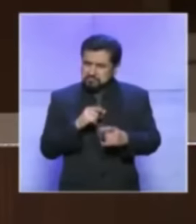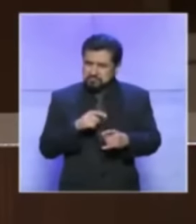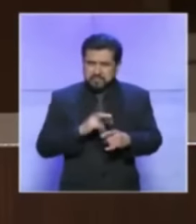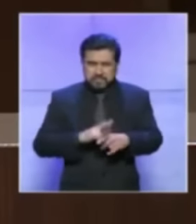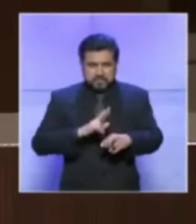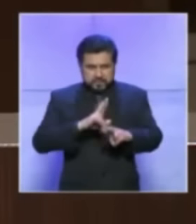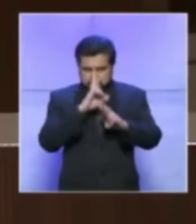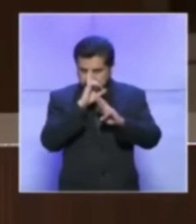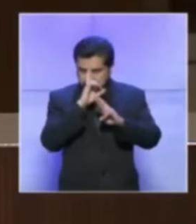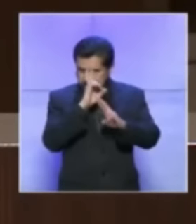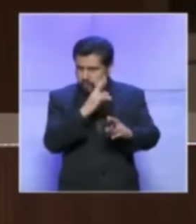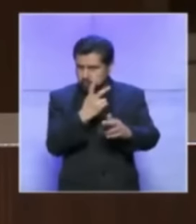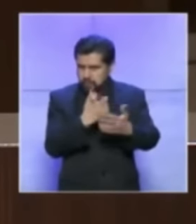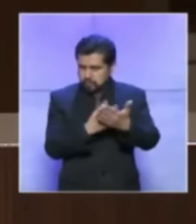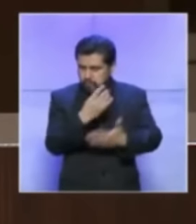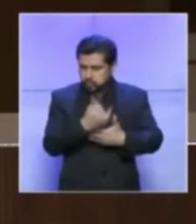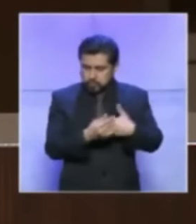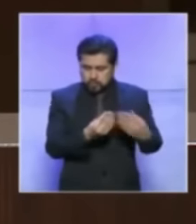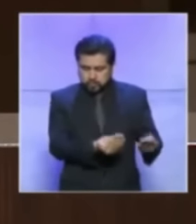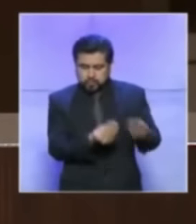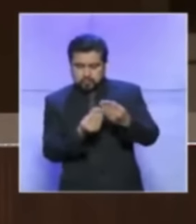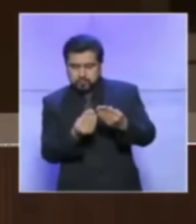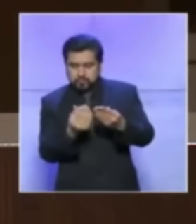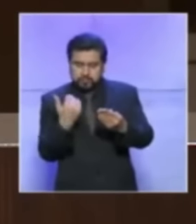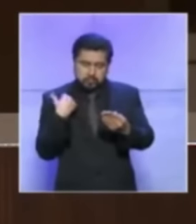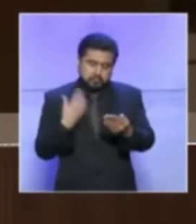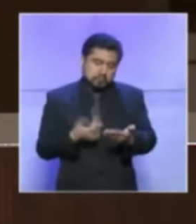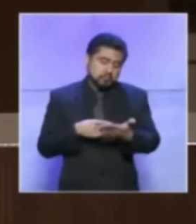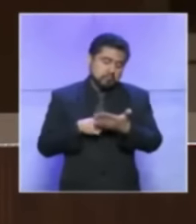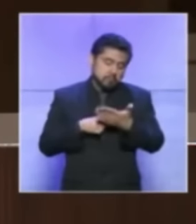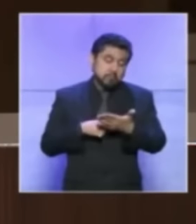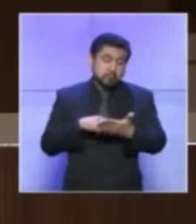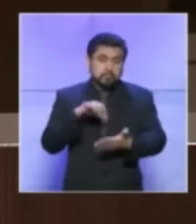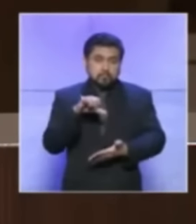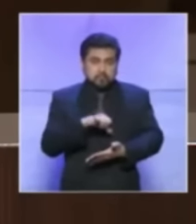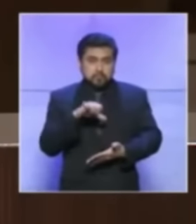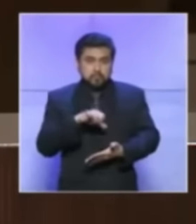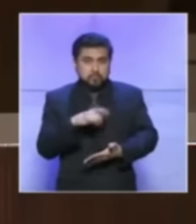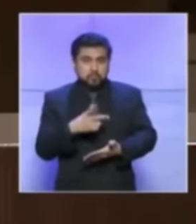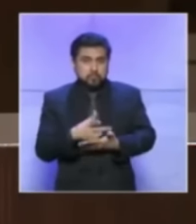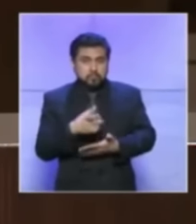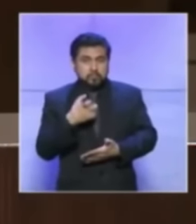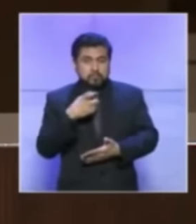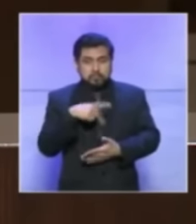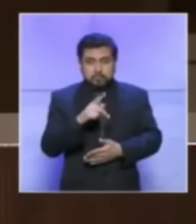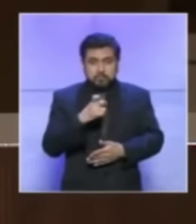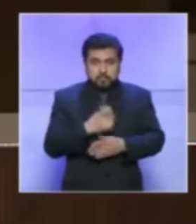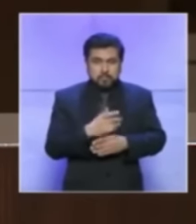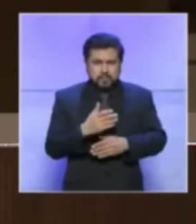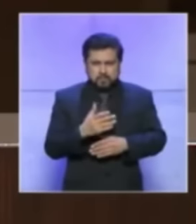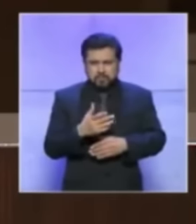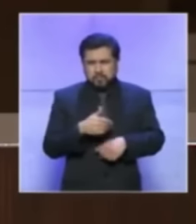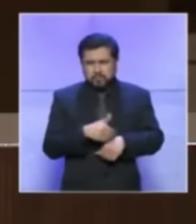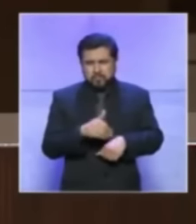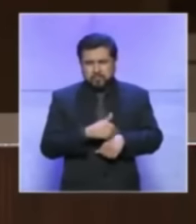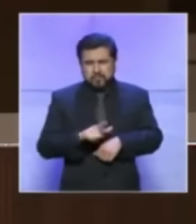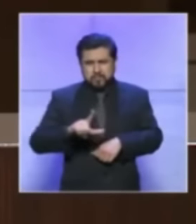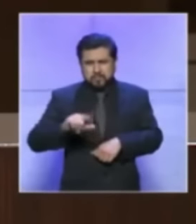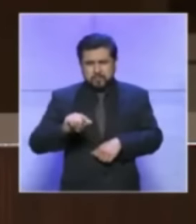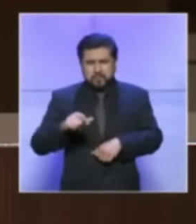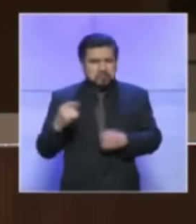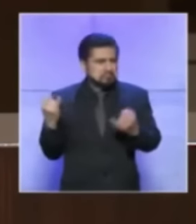me separo del proyecto que nos es presentado en este recurso de revisión 70.